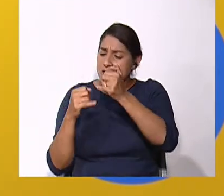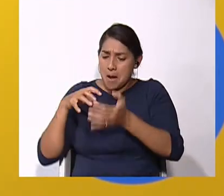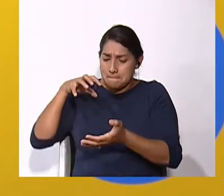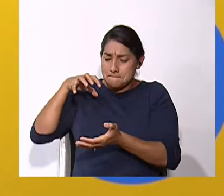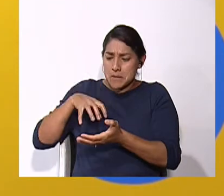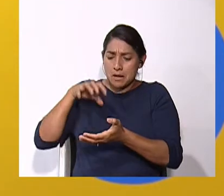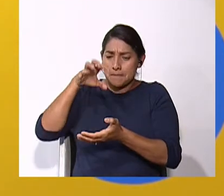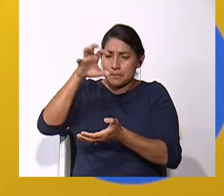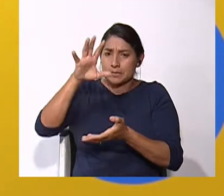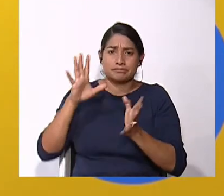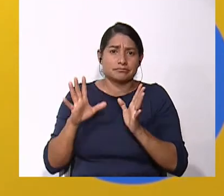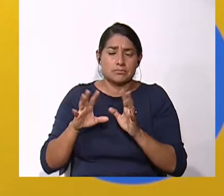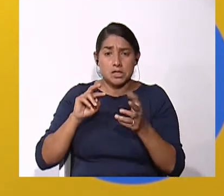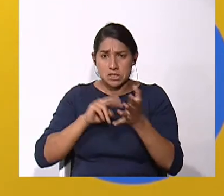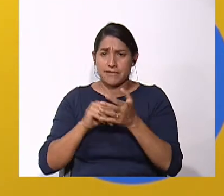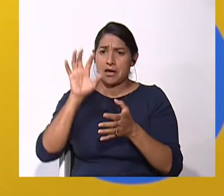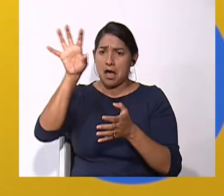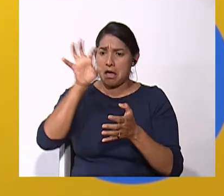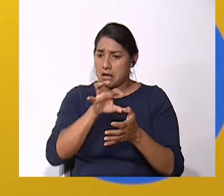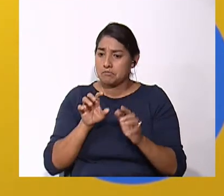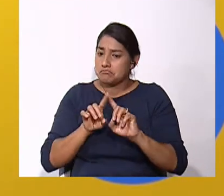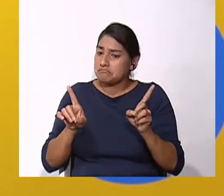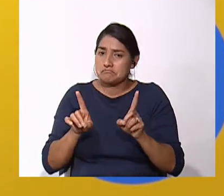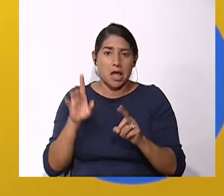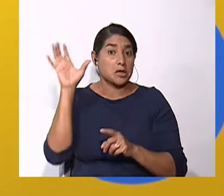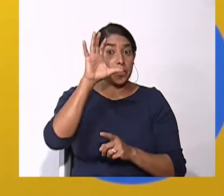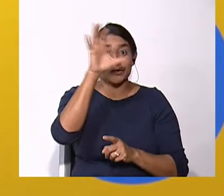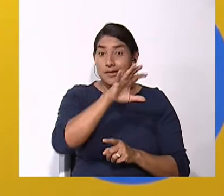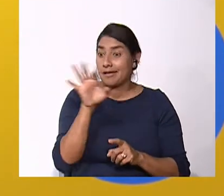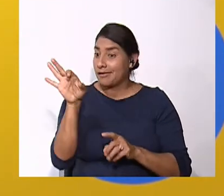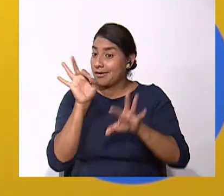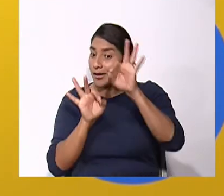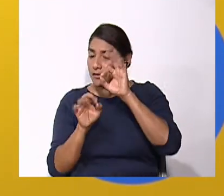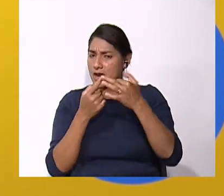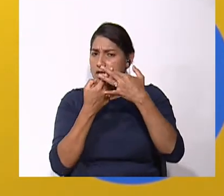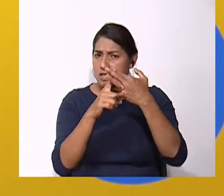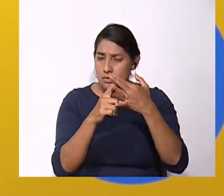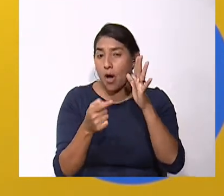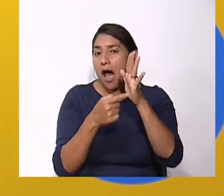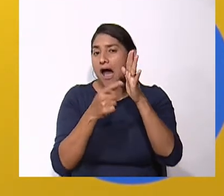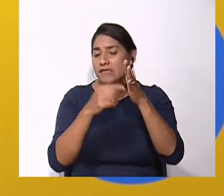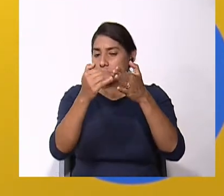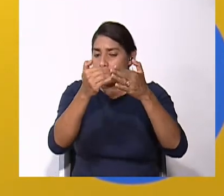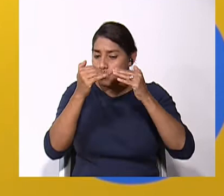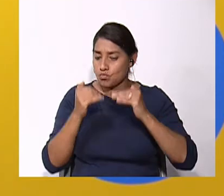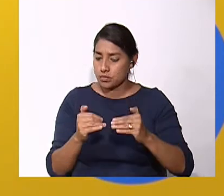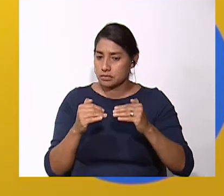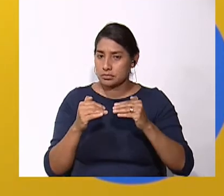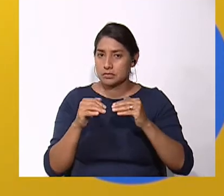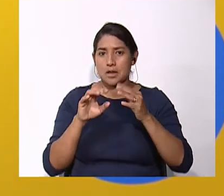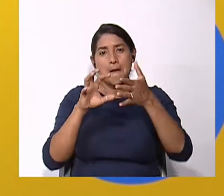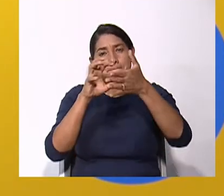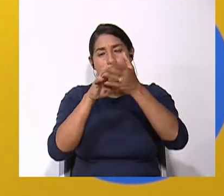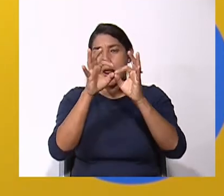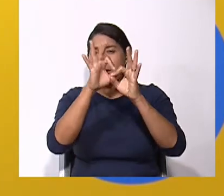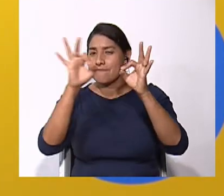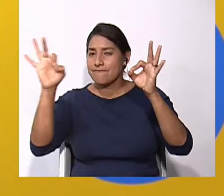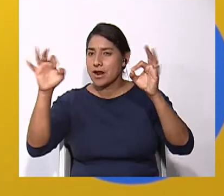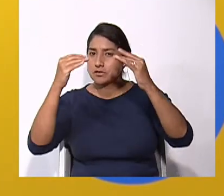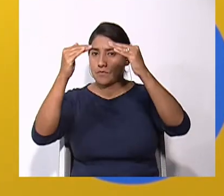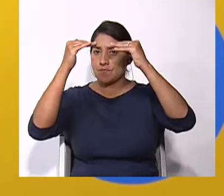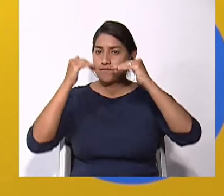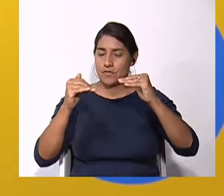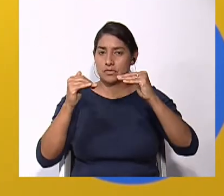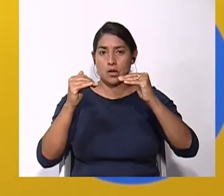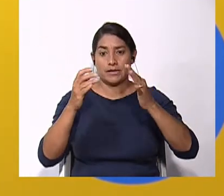texto. No necesariamente la vamos a encontrar siempre al inicio. A veces creemos que la primera frase que viene ahí en el